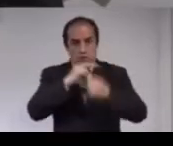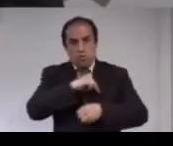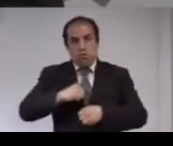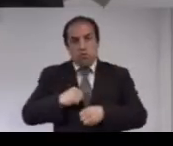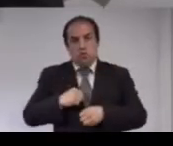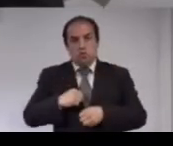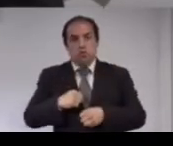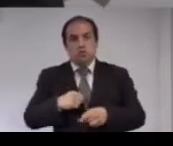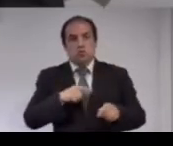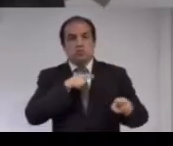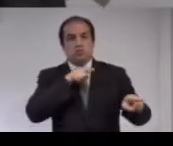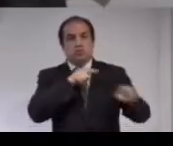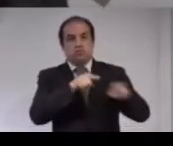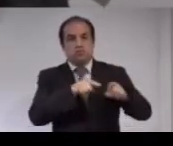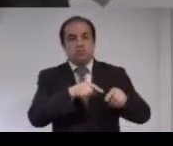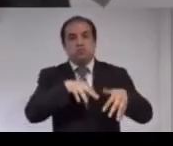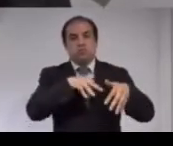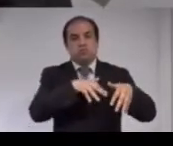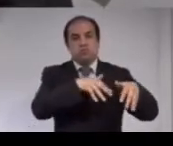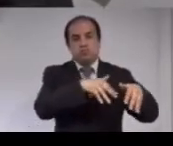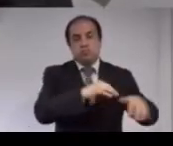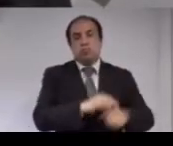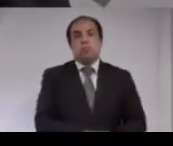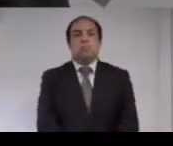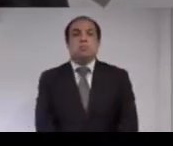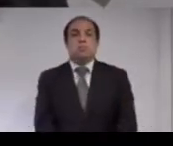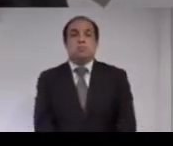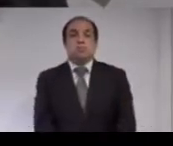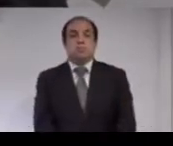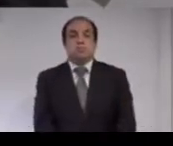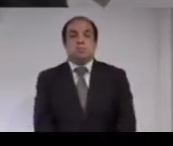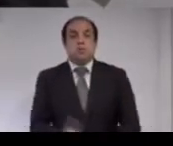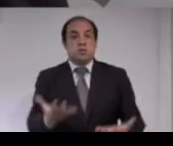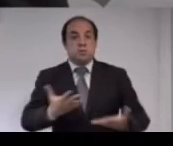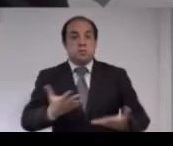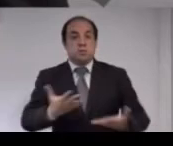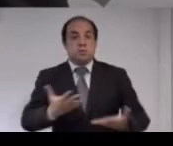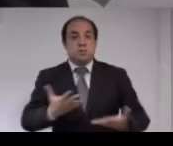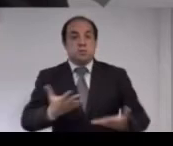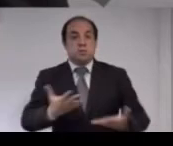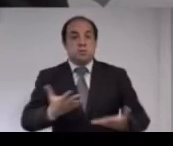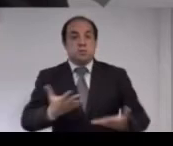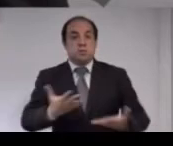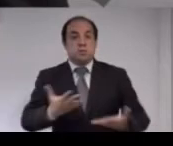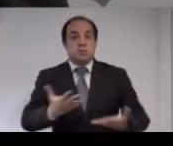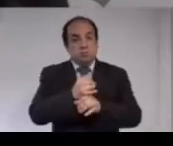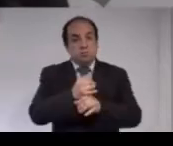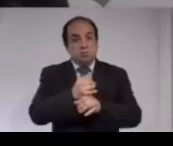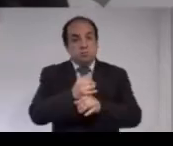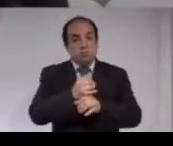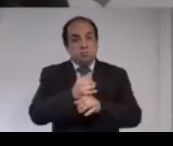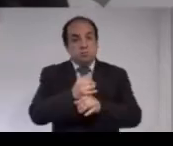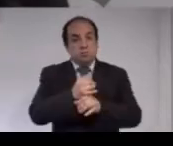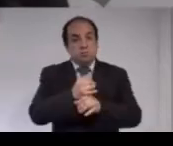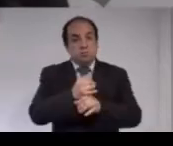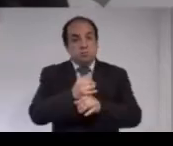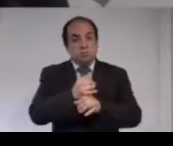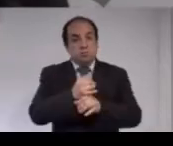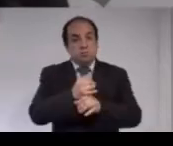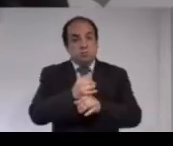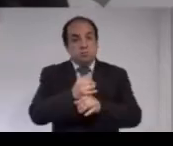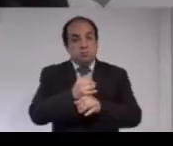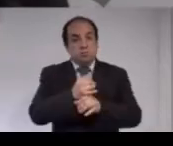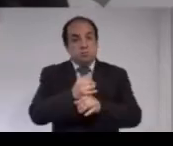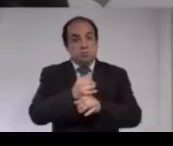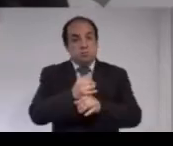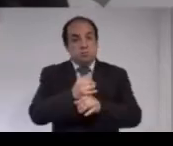criminalizamos las manifestaciones. Se va a hacer sobre la base de la investigación, sobre la base de datos concretos en las personas